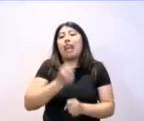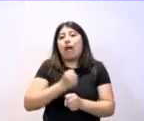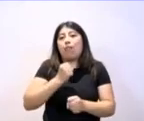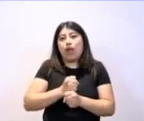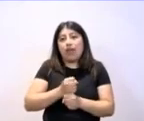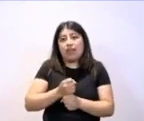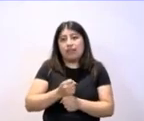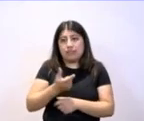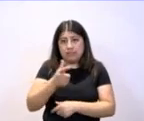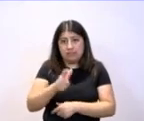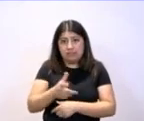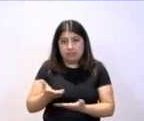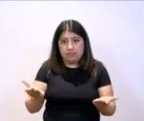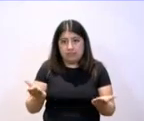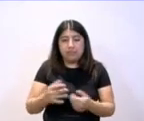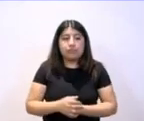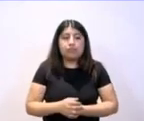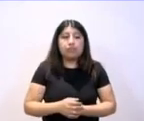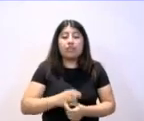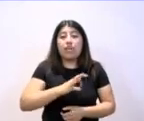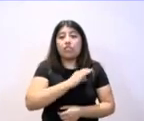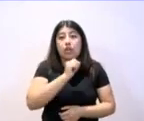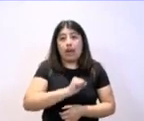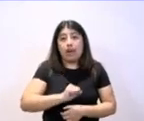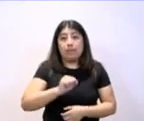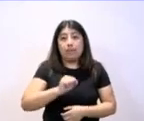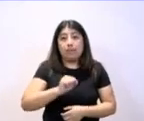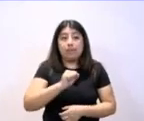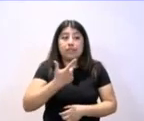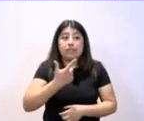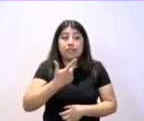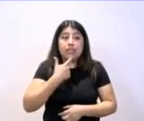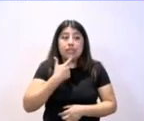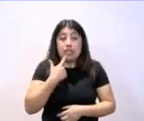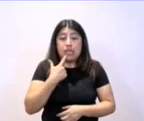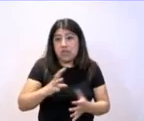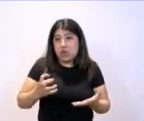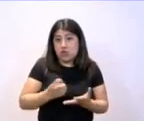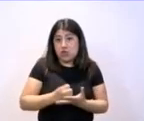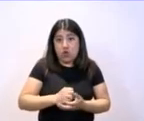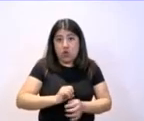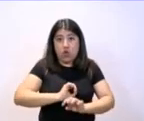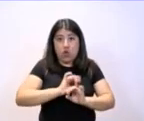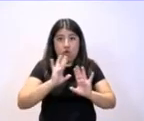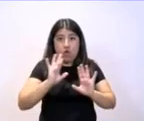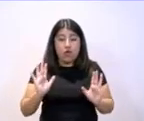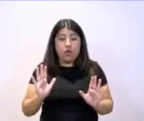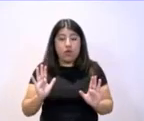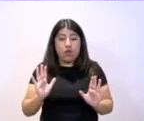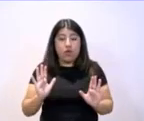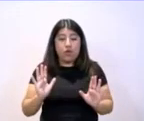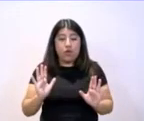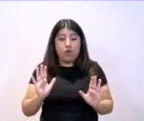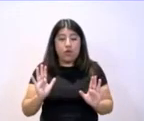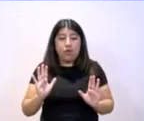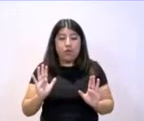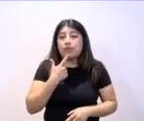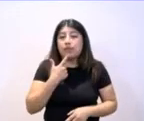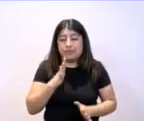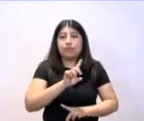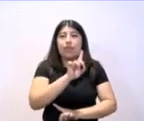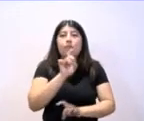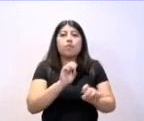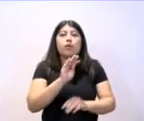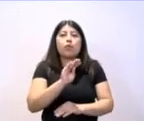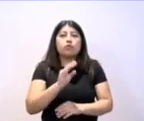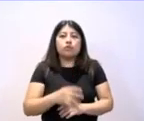encuentran. Señora Bastida, pues sí, lo dice usted todo, se lo dice usted todo. Viene usted a decir, mire, le